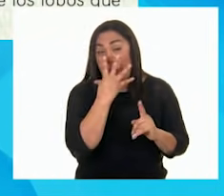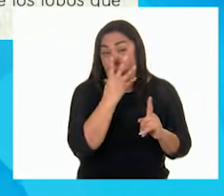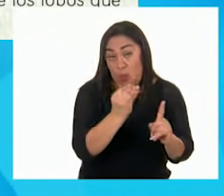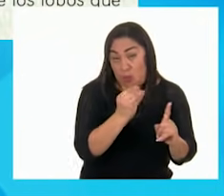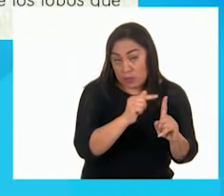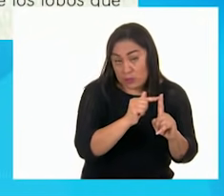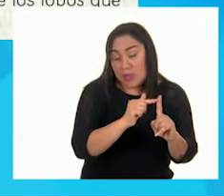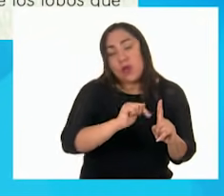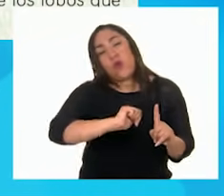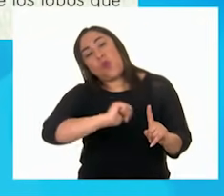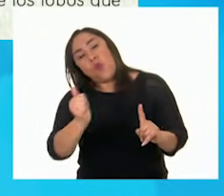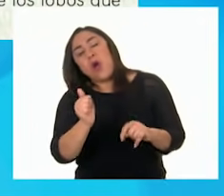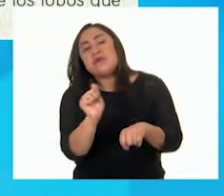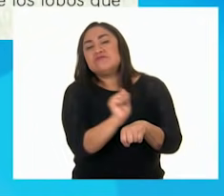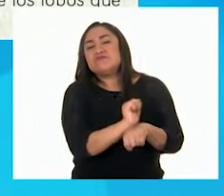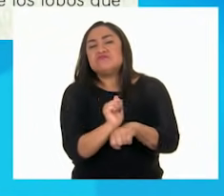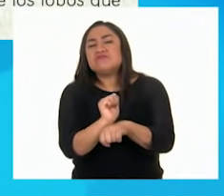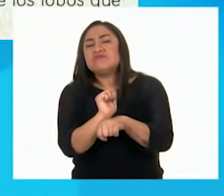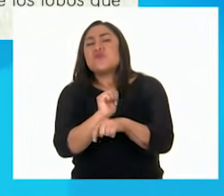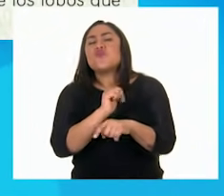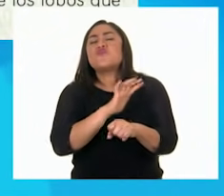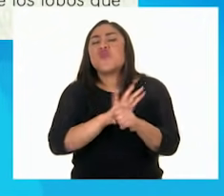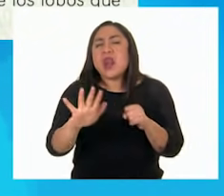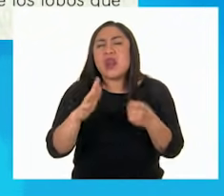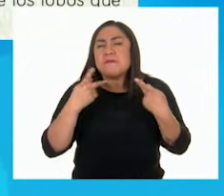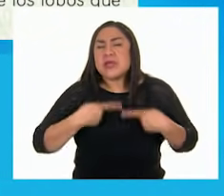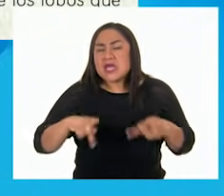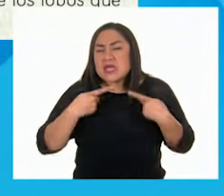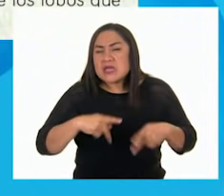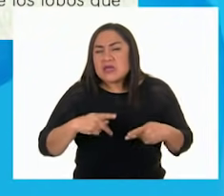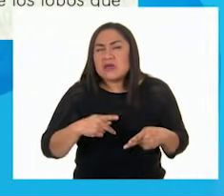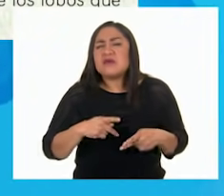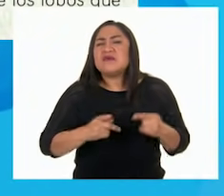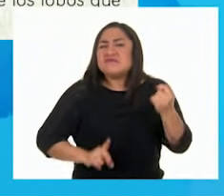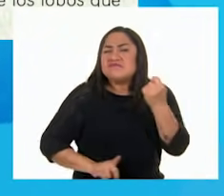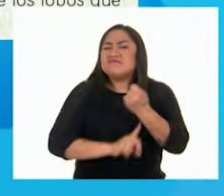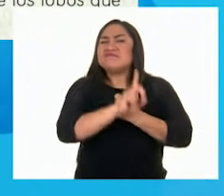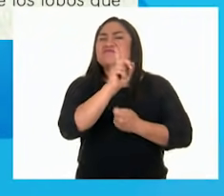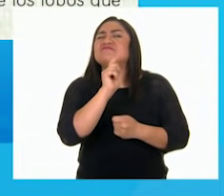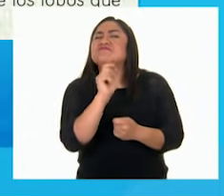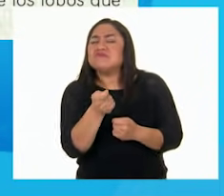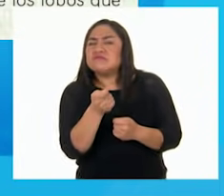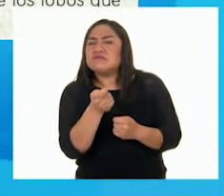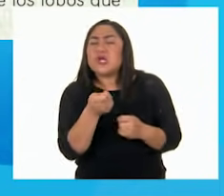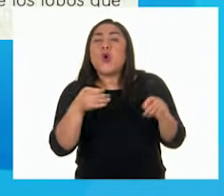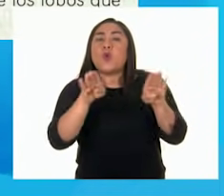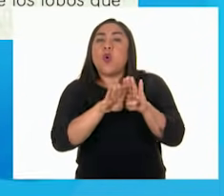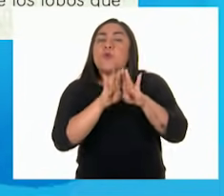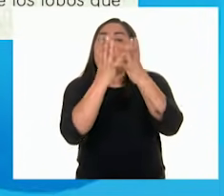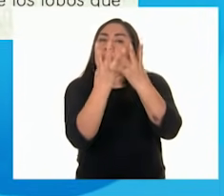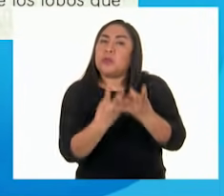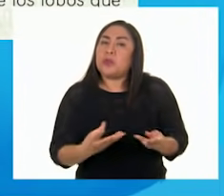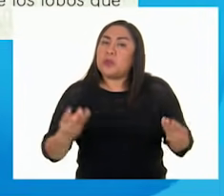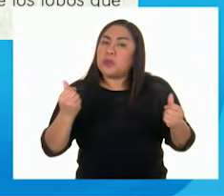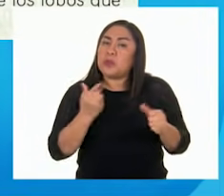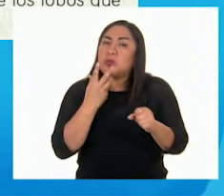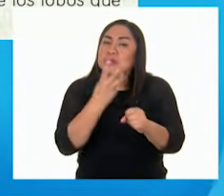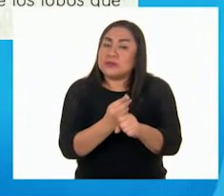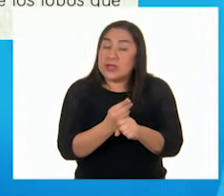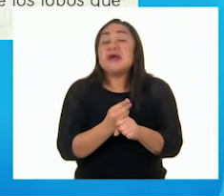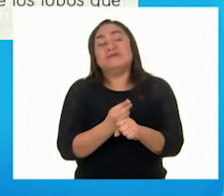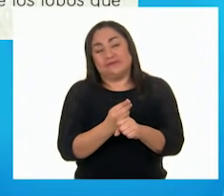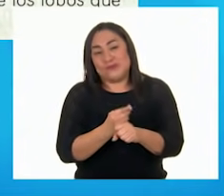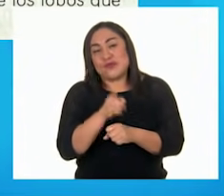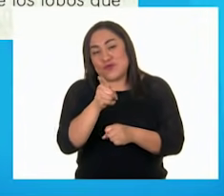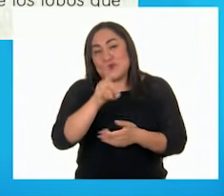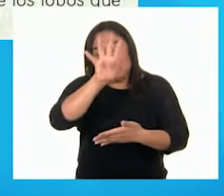personajes hay? ¿Qué problemas se enfrentan? ¿Cómo los resuelven? Completa la tabla con las